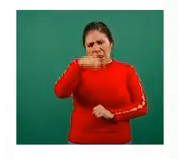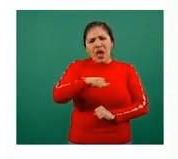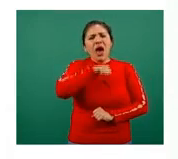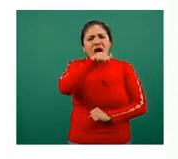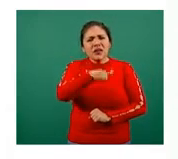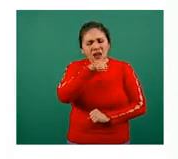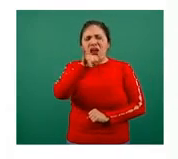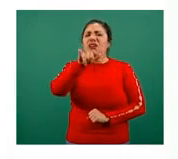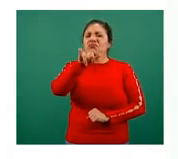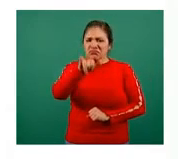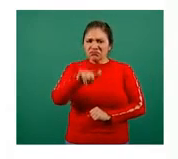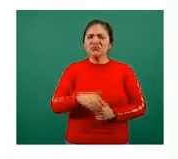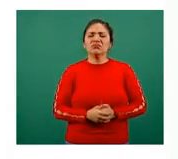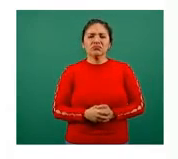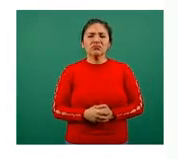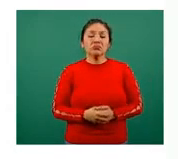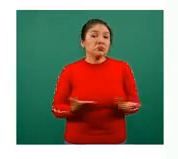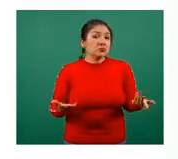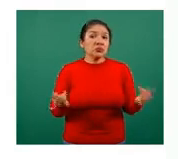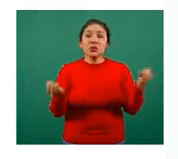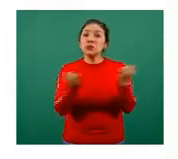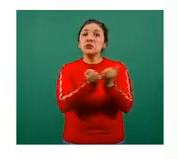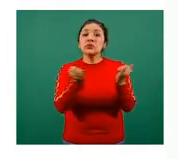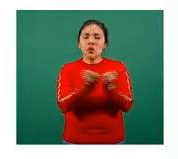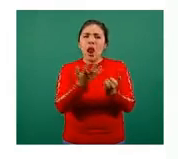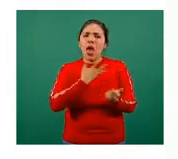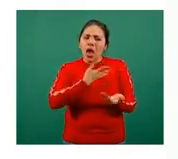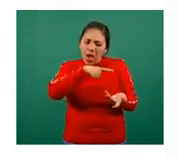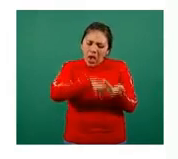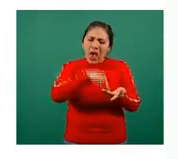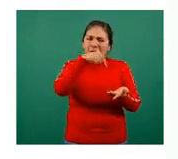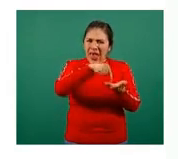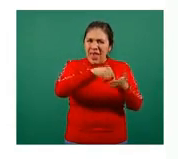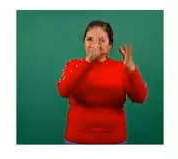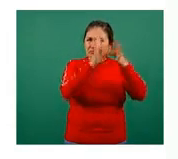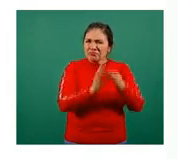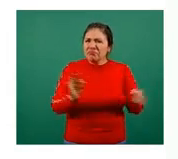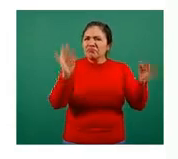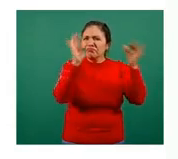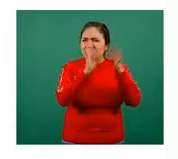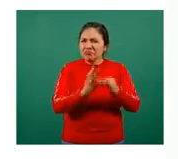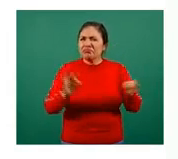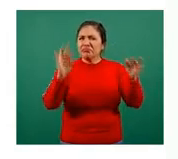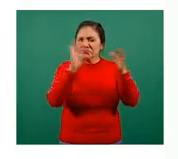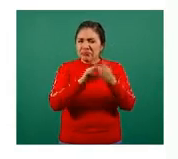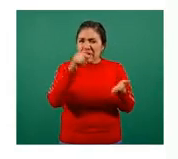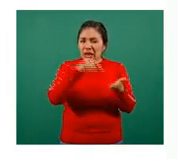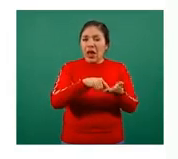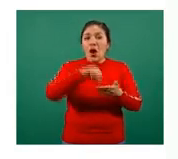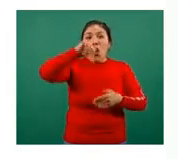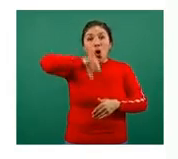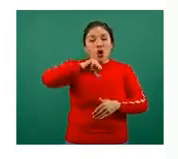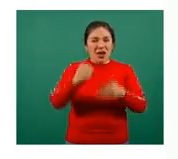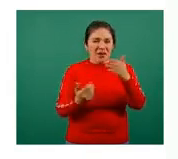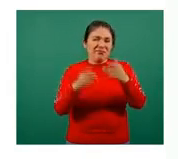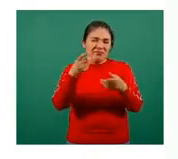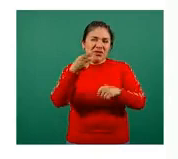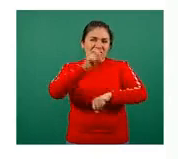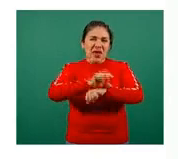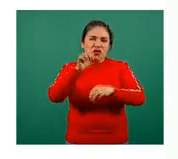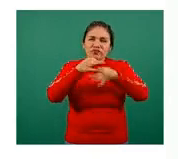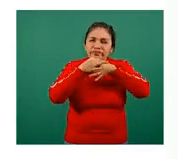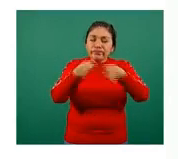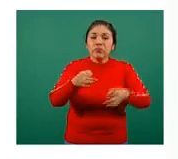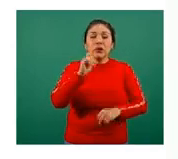edad. También se describe en este documento publicado el día de hoy que